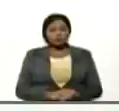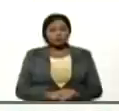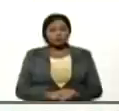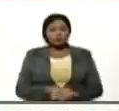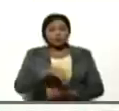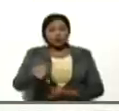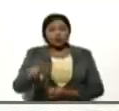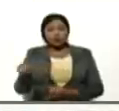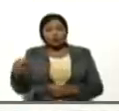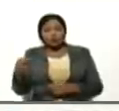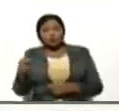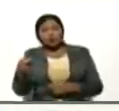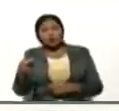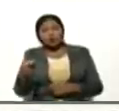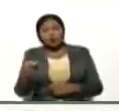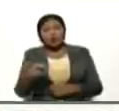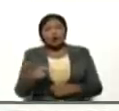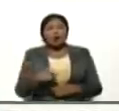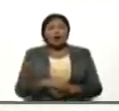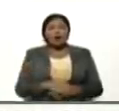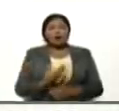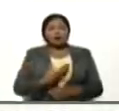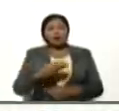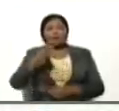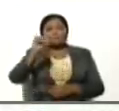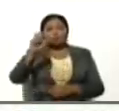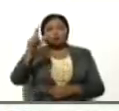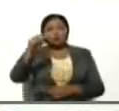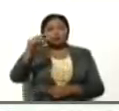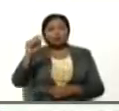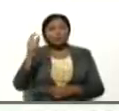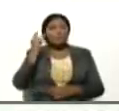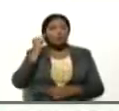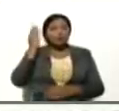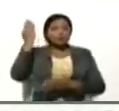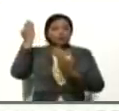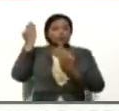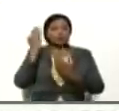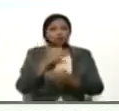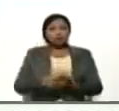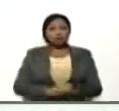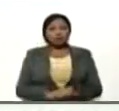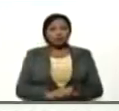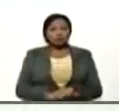Estado Trujillo, Alcaldía de Motatán, Yanet Araujo.